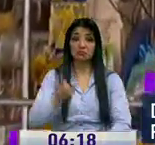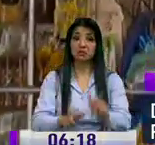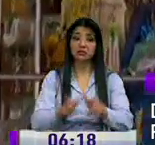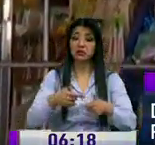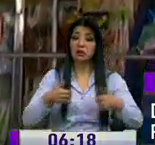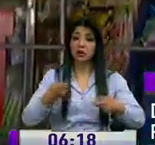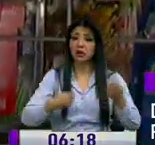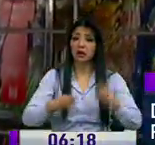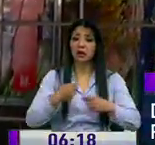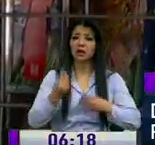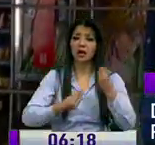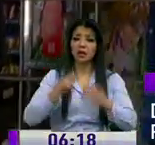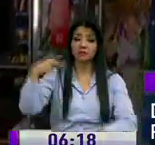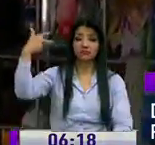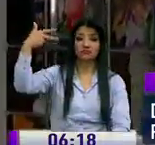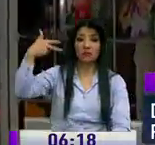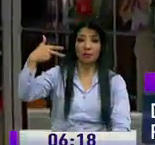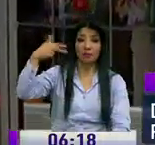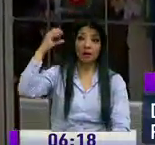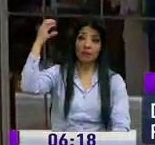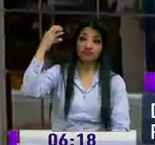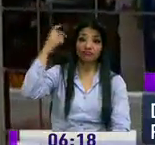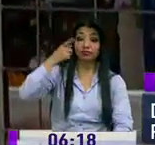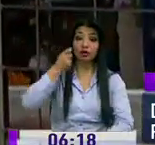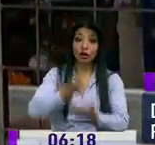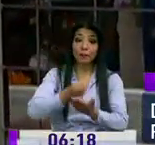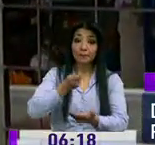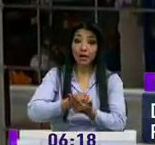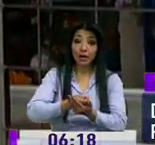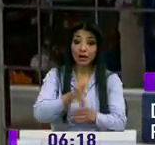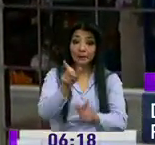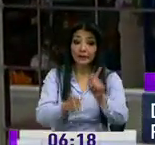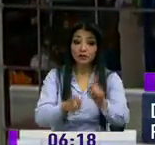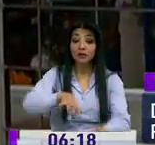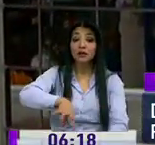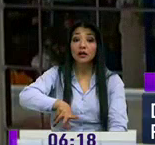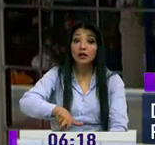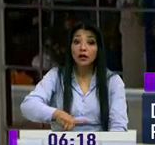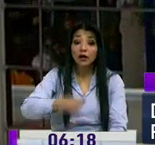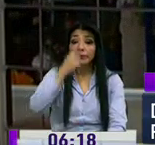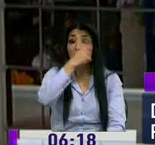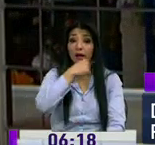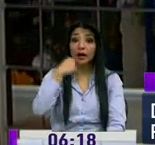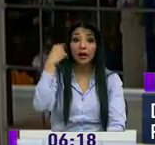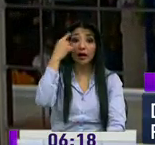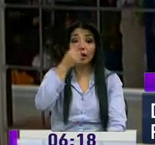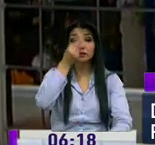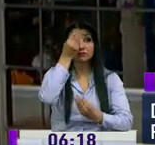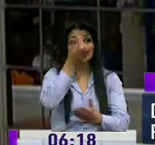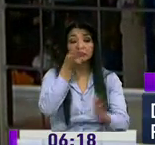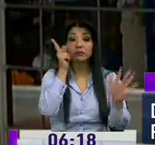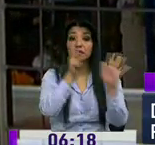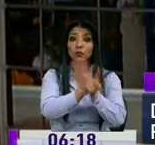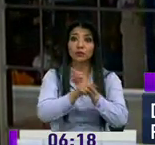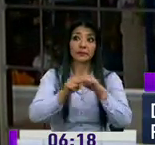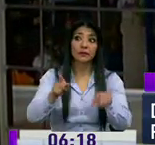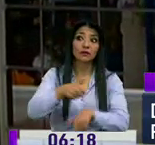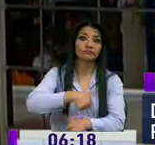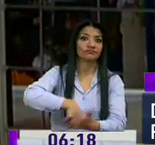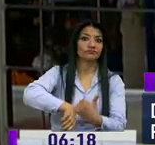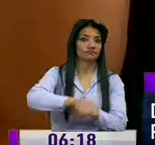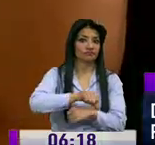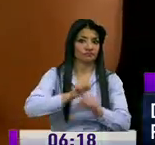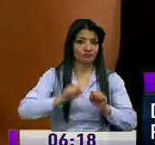e instalar cámaras de vigilancia para así comenzar a identificar los rostros de los antisociales, aunque temen que podrían regresar en cualquier